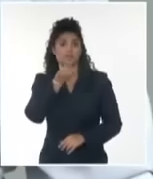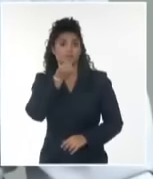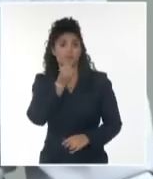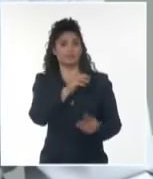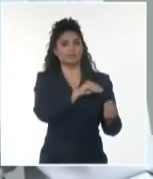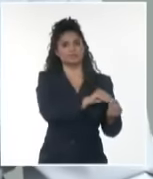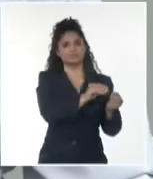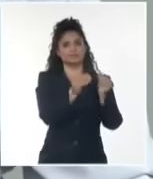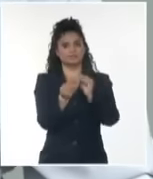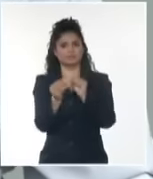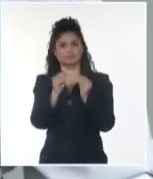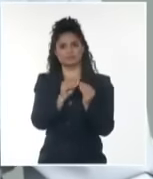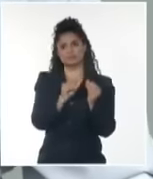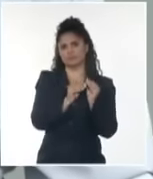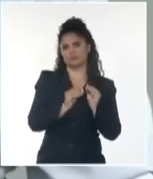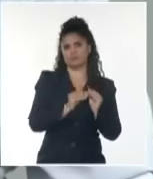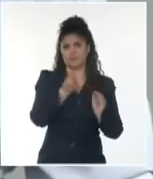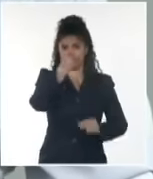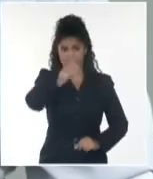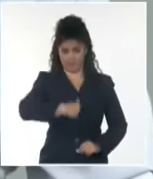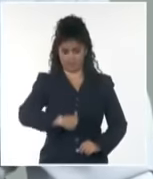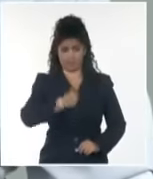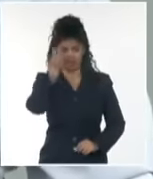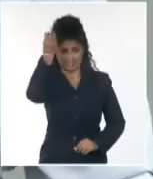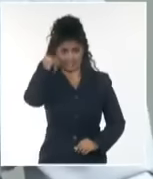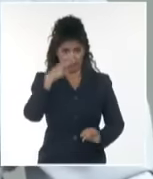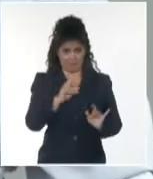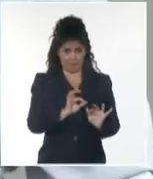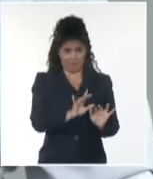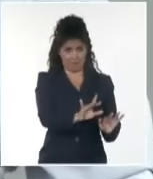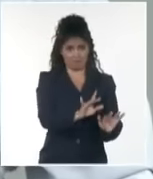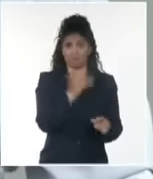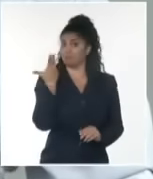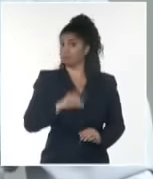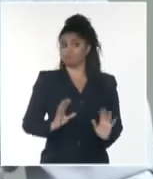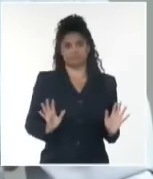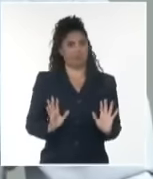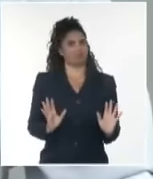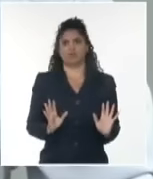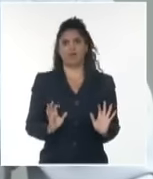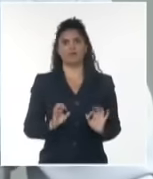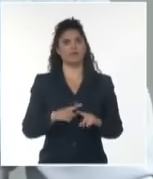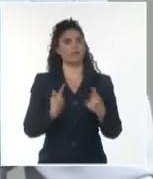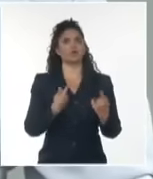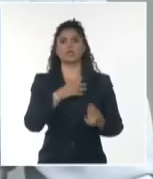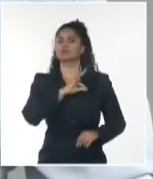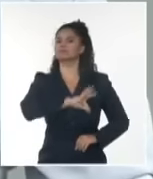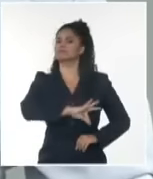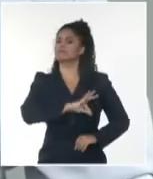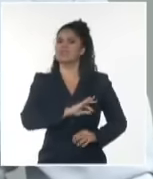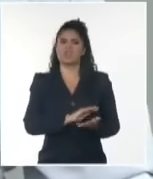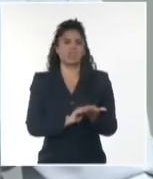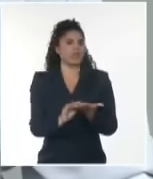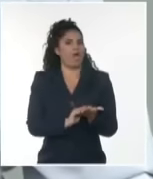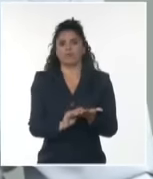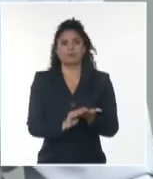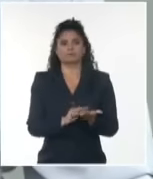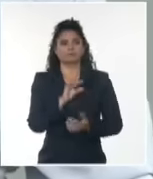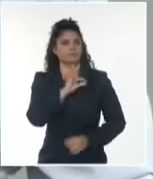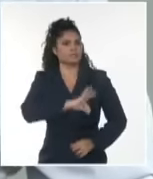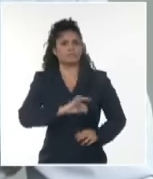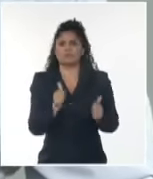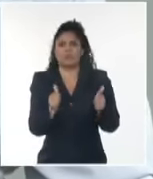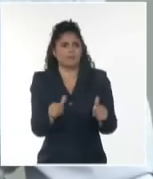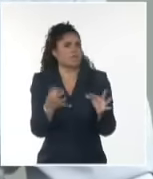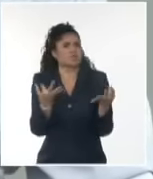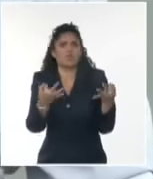transmisión y ni la persona que tiene el virus sabe que tiene ese virus, no tiene síntomas de la enfermedad, que es otra